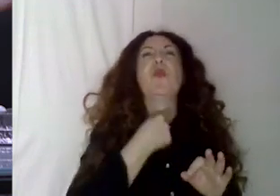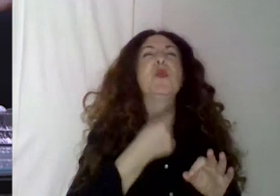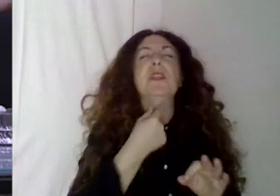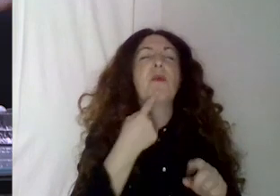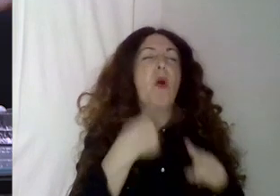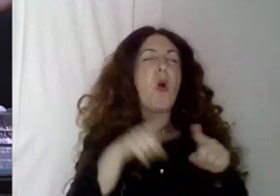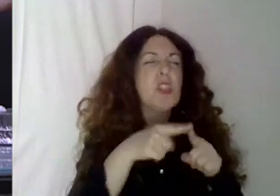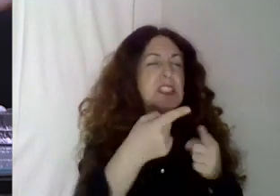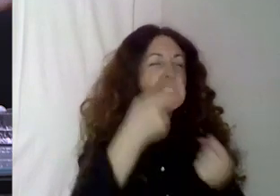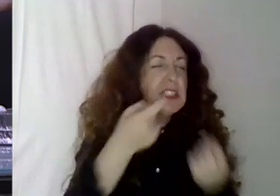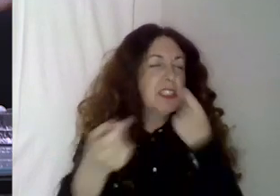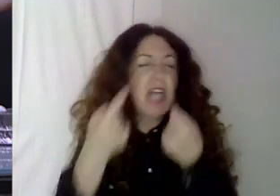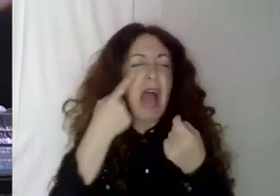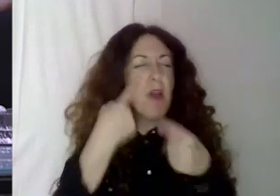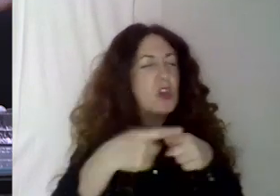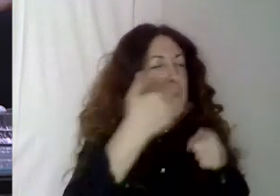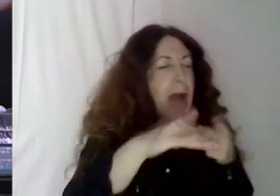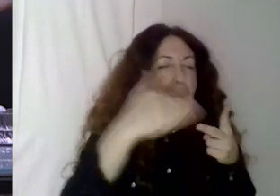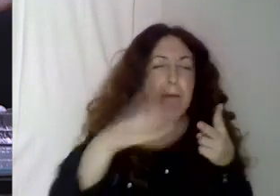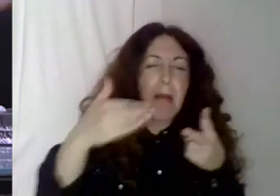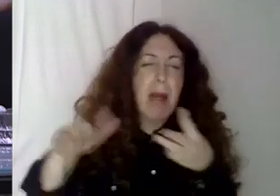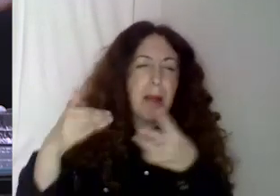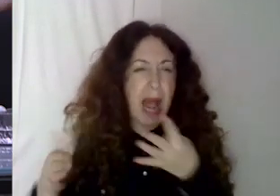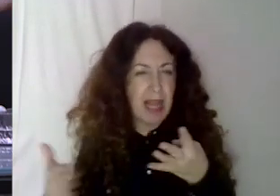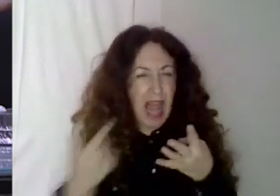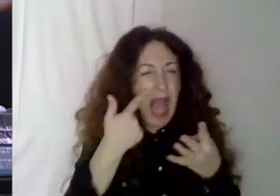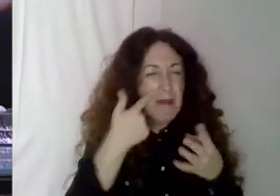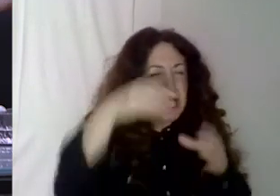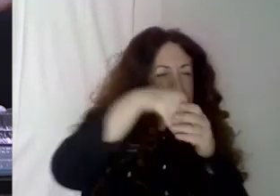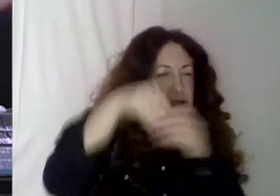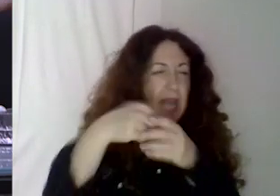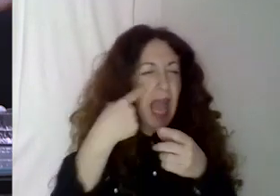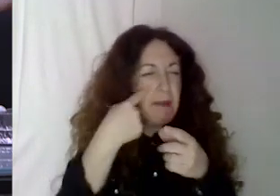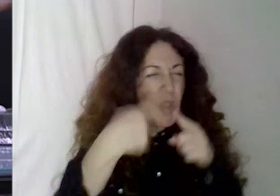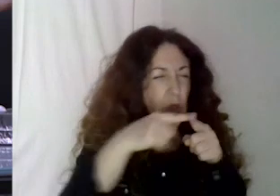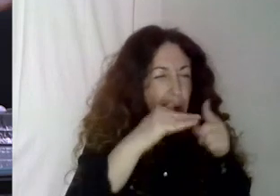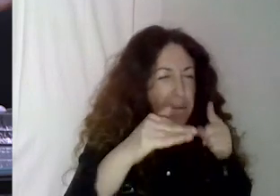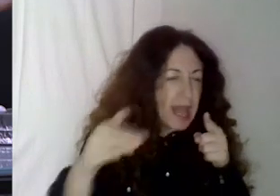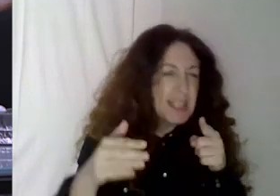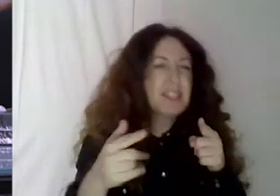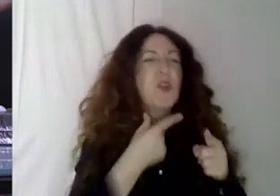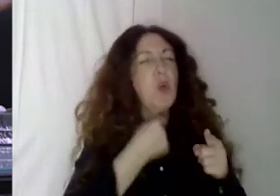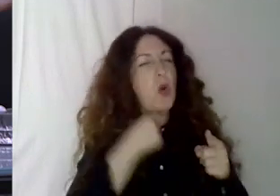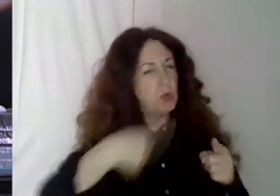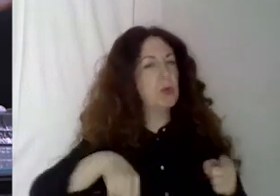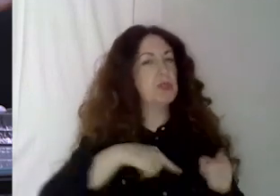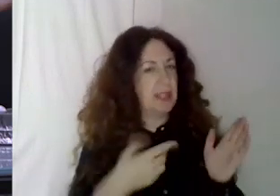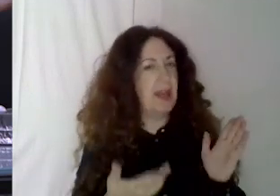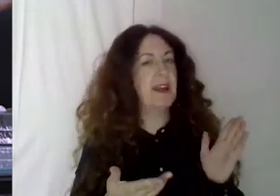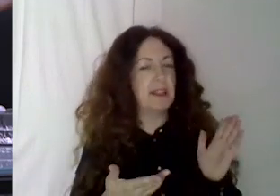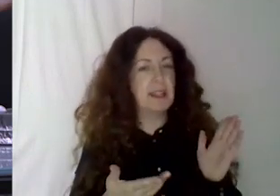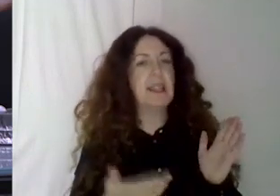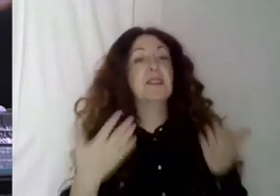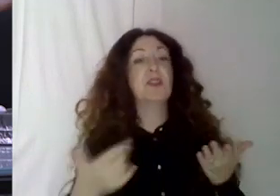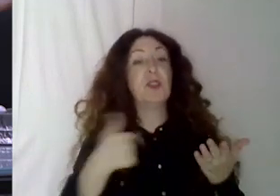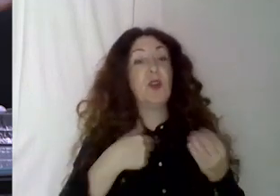intentan es restaurar al sujeto, para mí, de un modo perverso, como diríamos en términos un poco psicoanalíticos. Mi colega antes estaba hablando de Gesualdo,